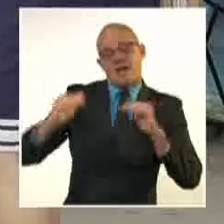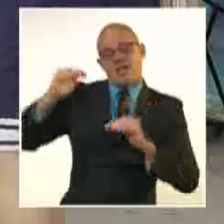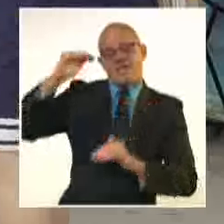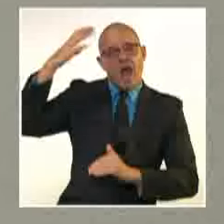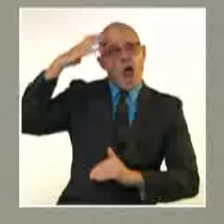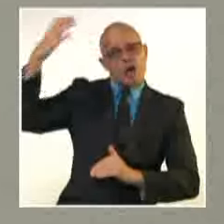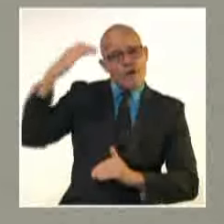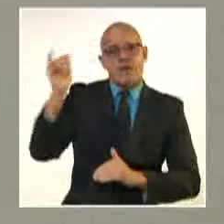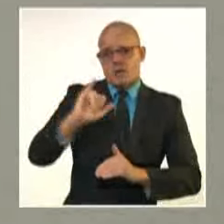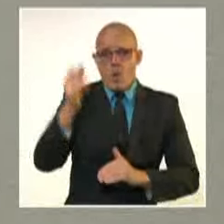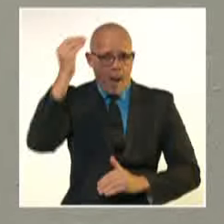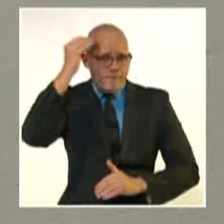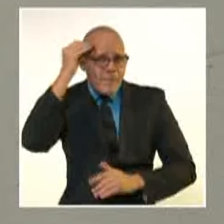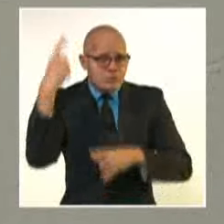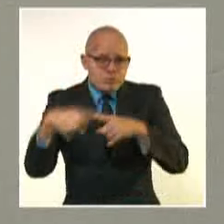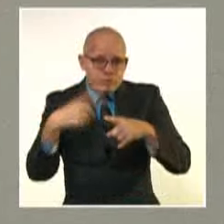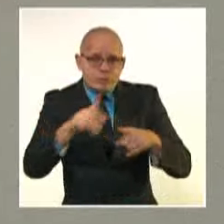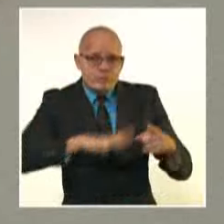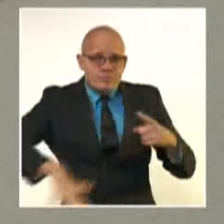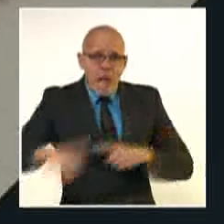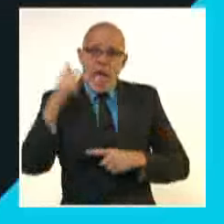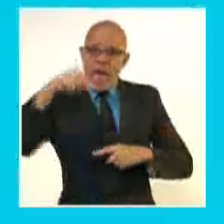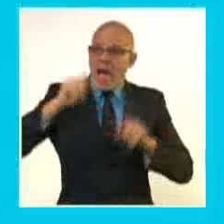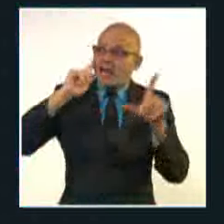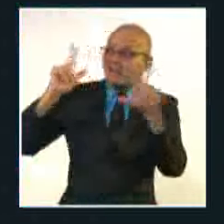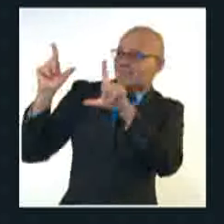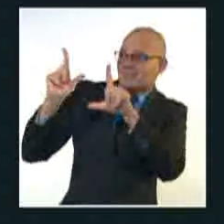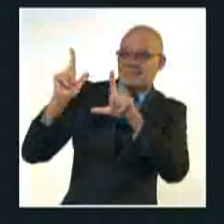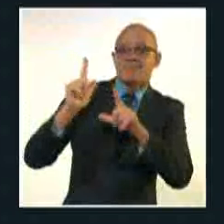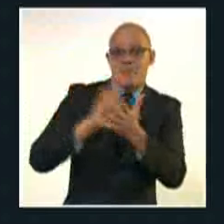para que desde lo local comience esa transformación.